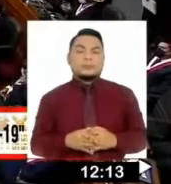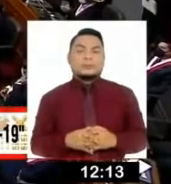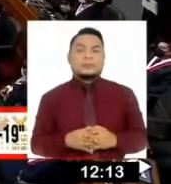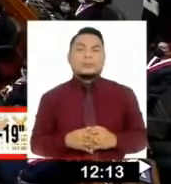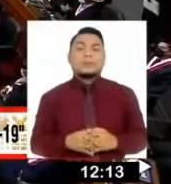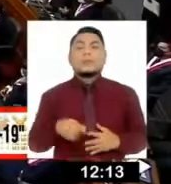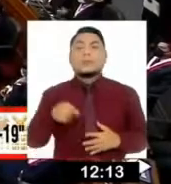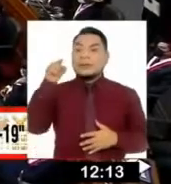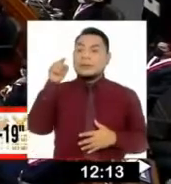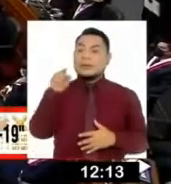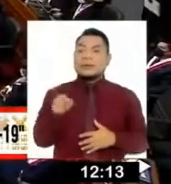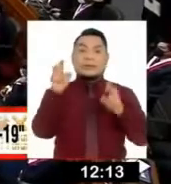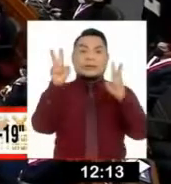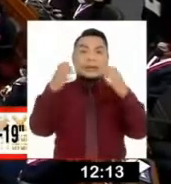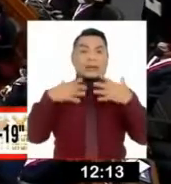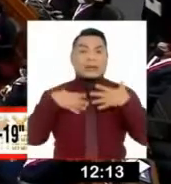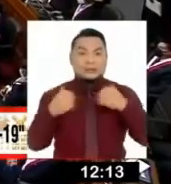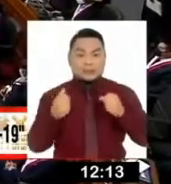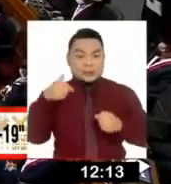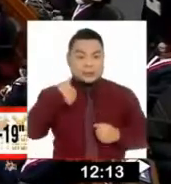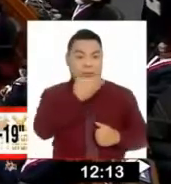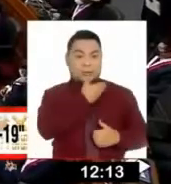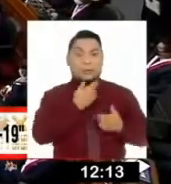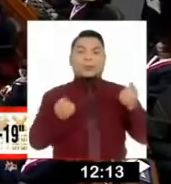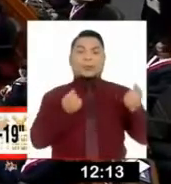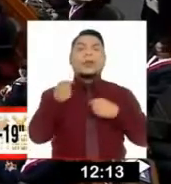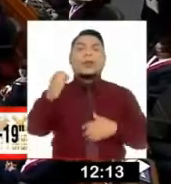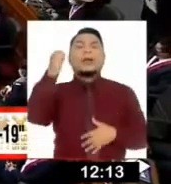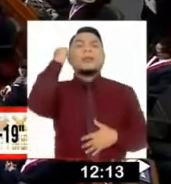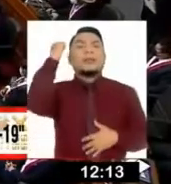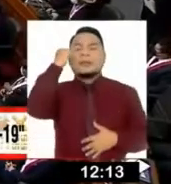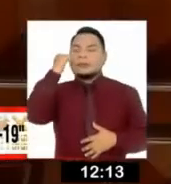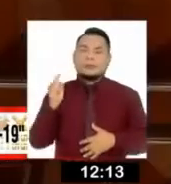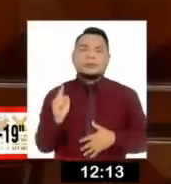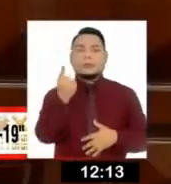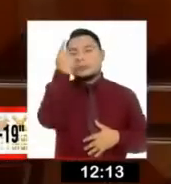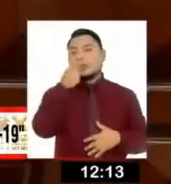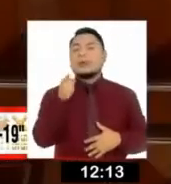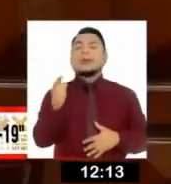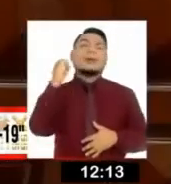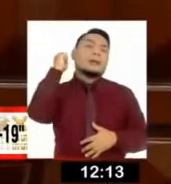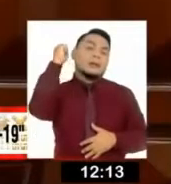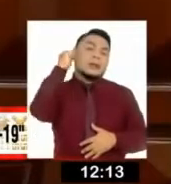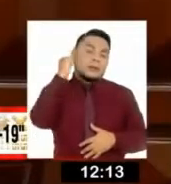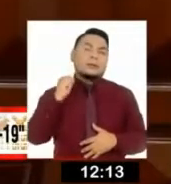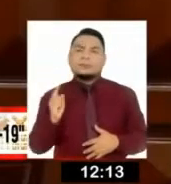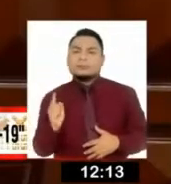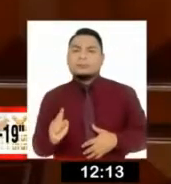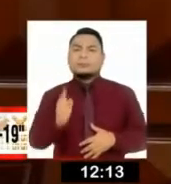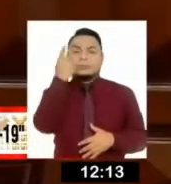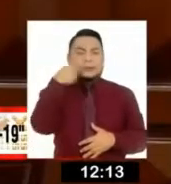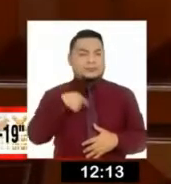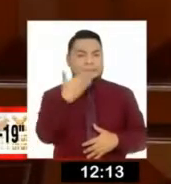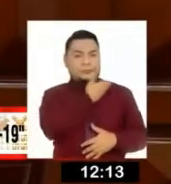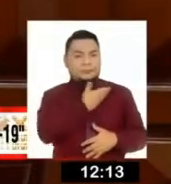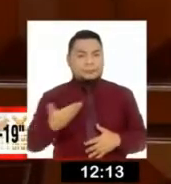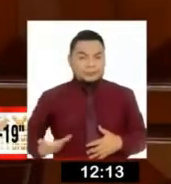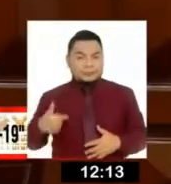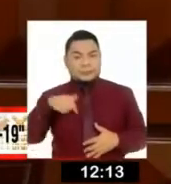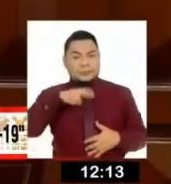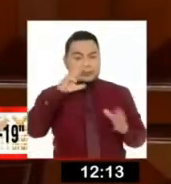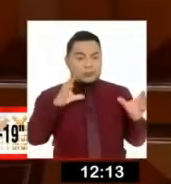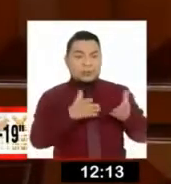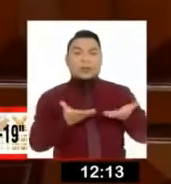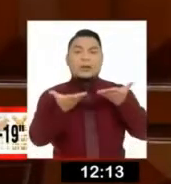La salud en nuestro gobierno será un derecho fundamental que el Estado debe